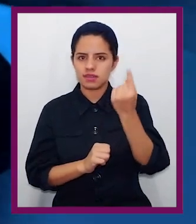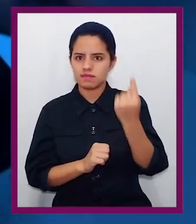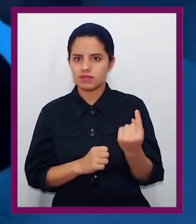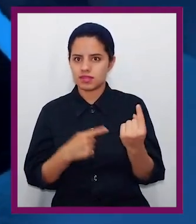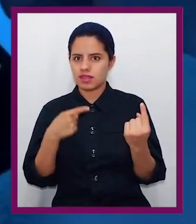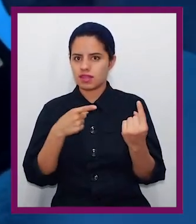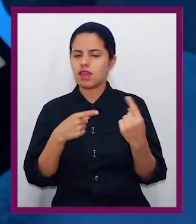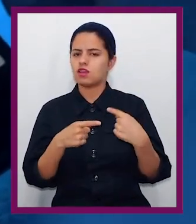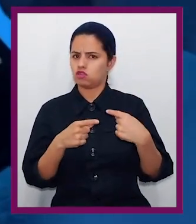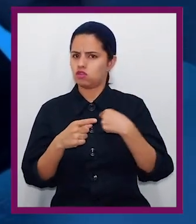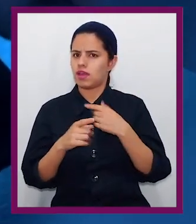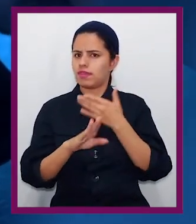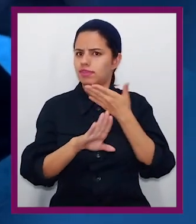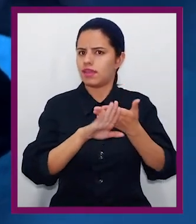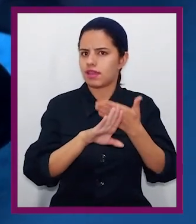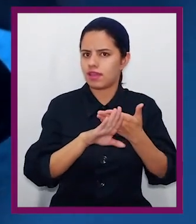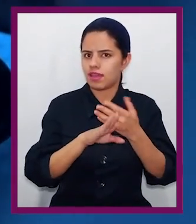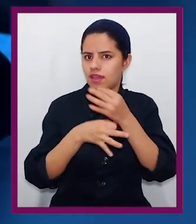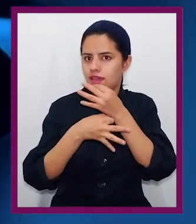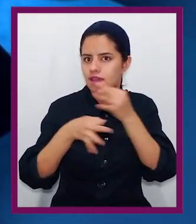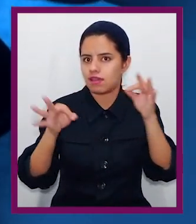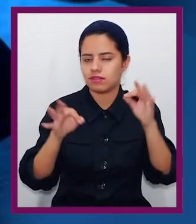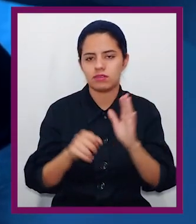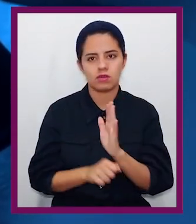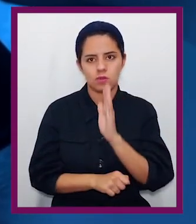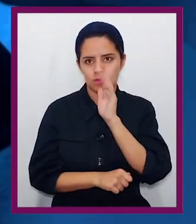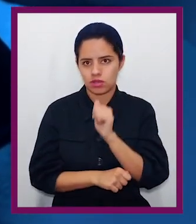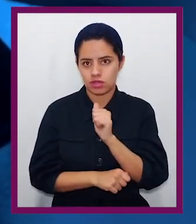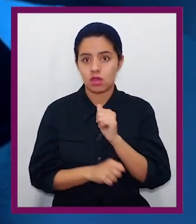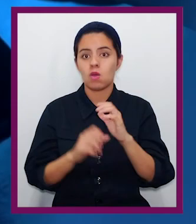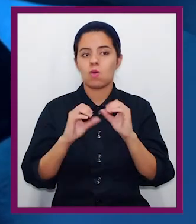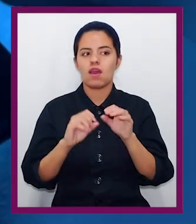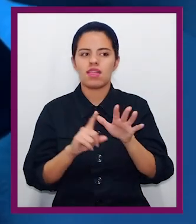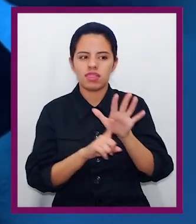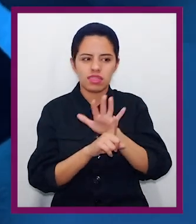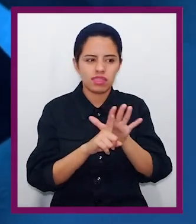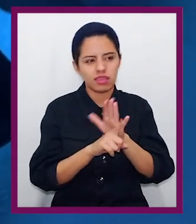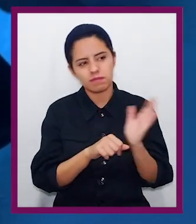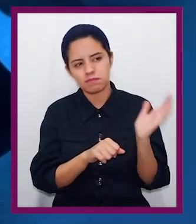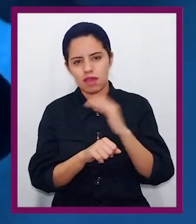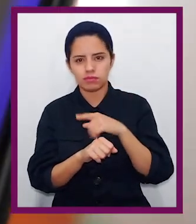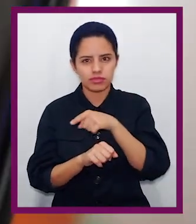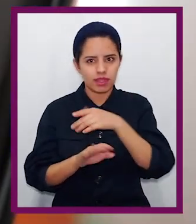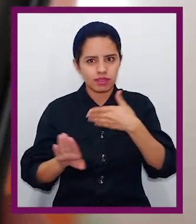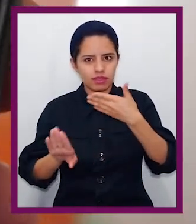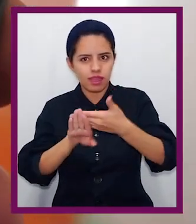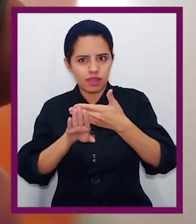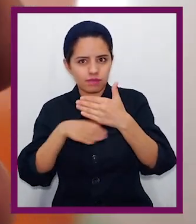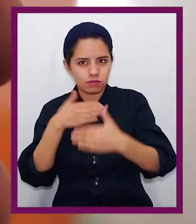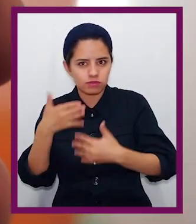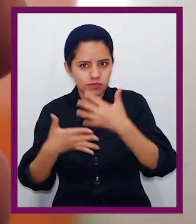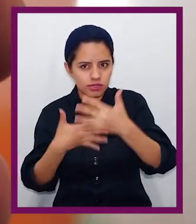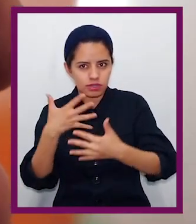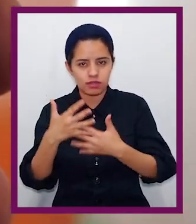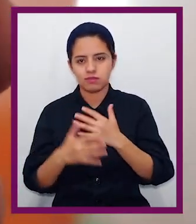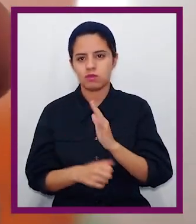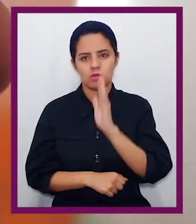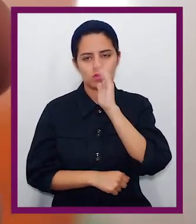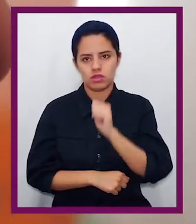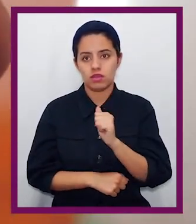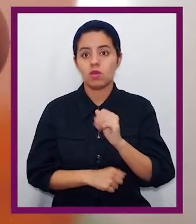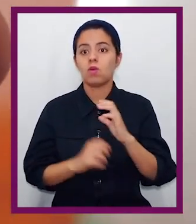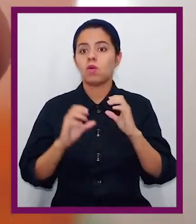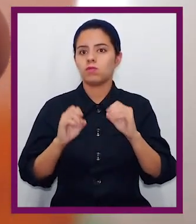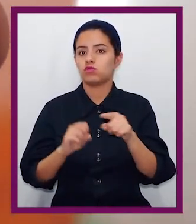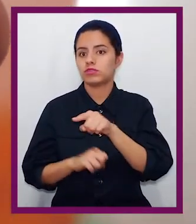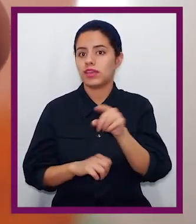a un individuo o a un grupo, declaraciones que alienten a otras personas a cometer actos de violencia, comportamientos de odio, algo